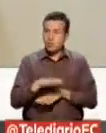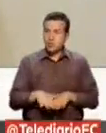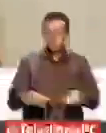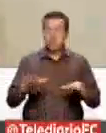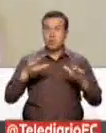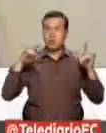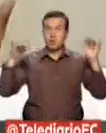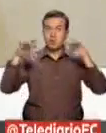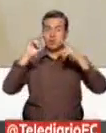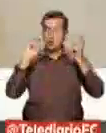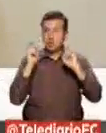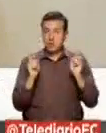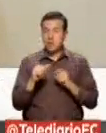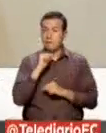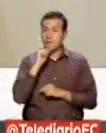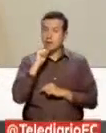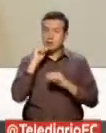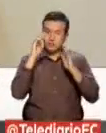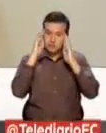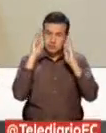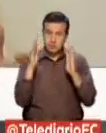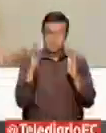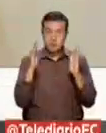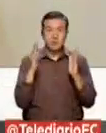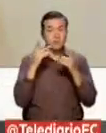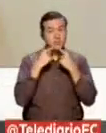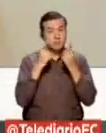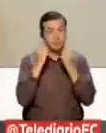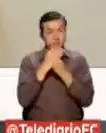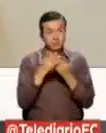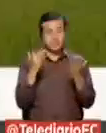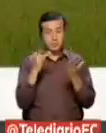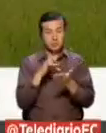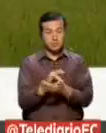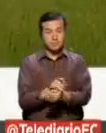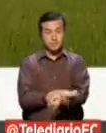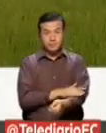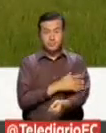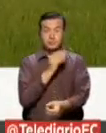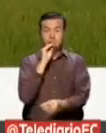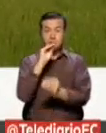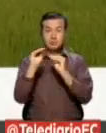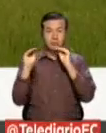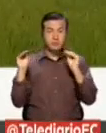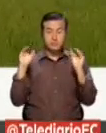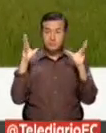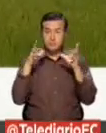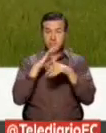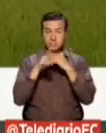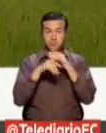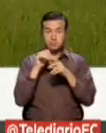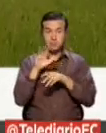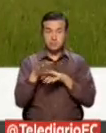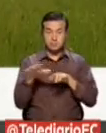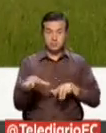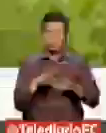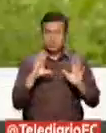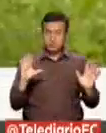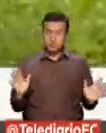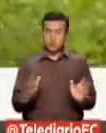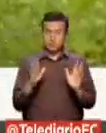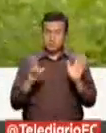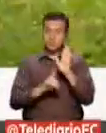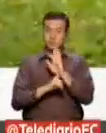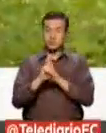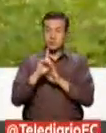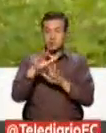climático, a veces falta de atención. Y para dar un mensaje de conciliación, señaló que enfocará su campo de acción en fomentar y desarrollar